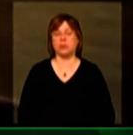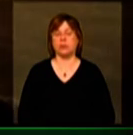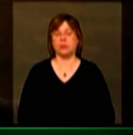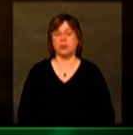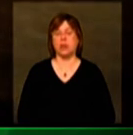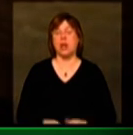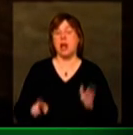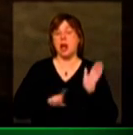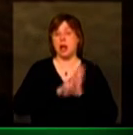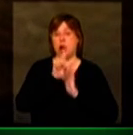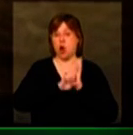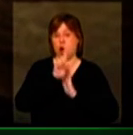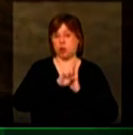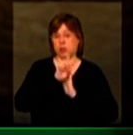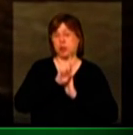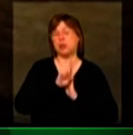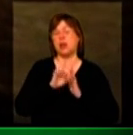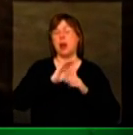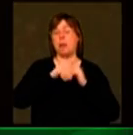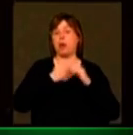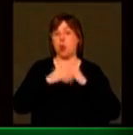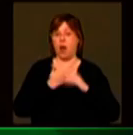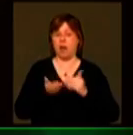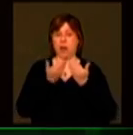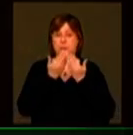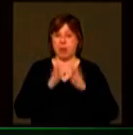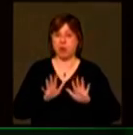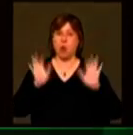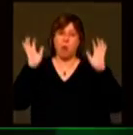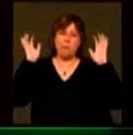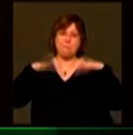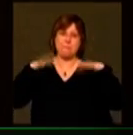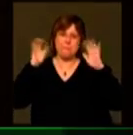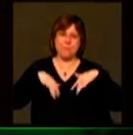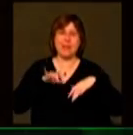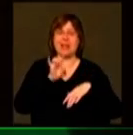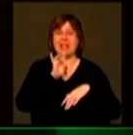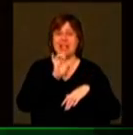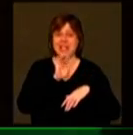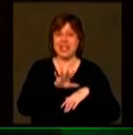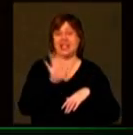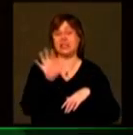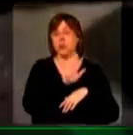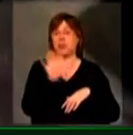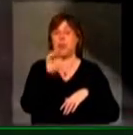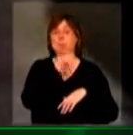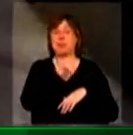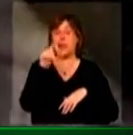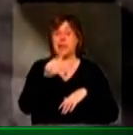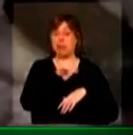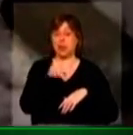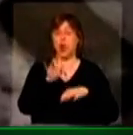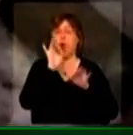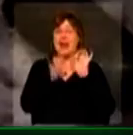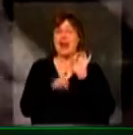en el norte del país el temporal comenzó en la madrugada con acumulados de lluvias de entre 15 y 55 milímetros registrándose caída de